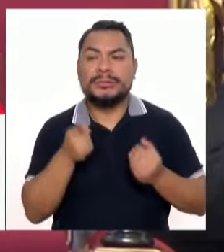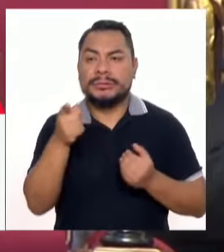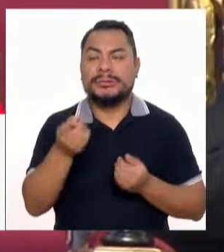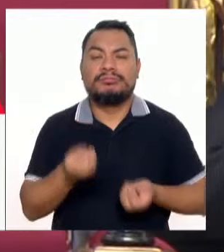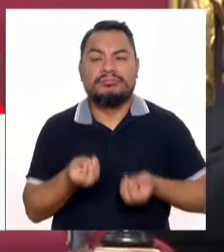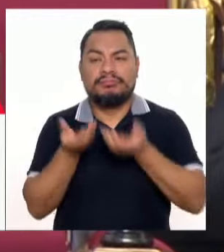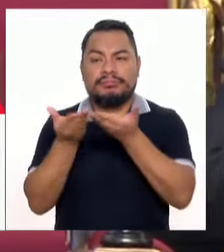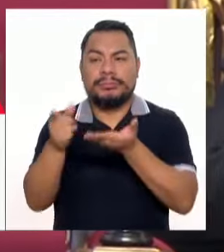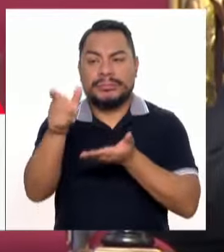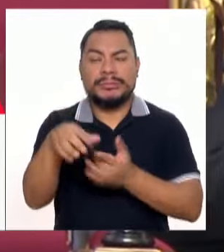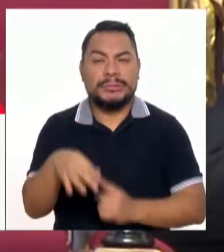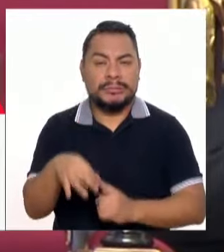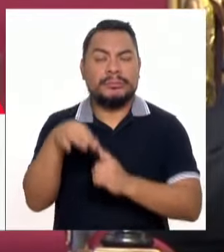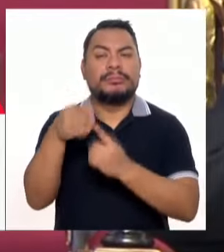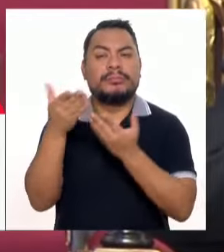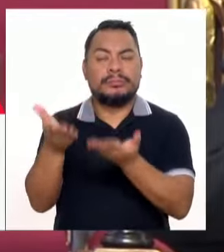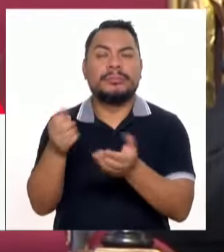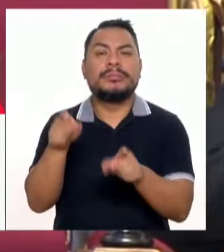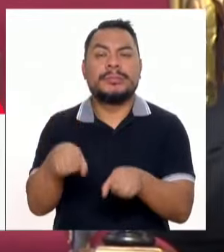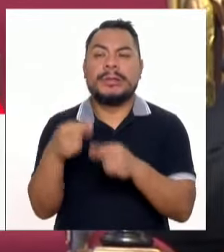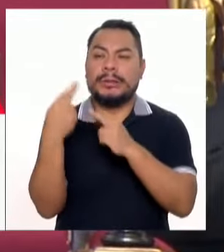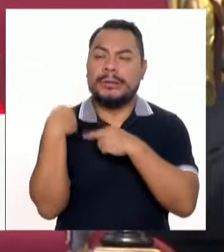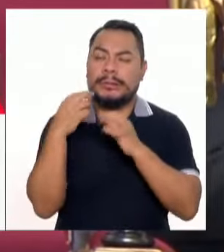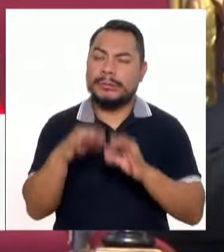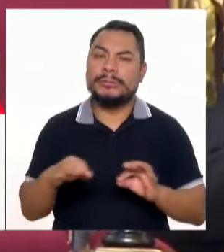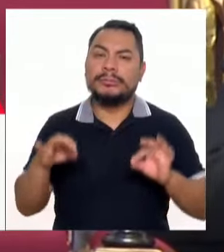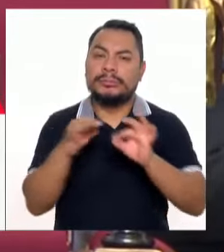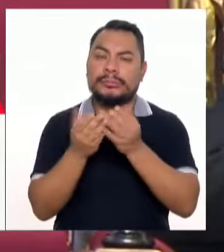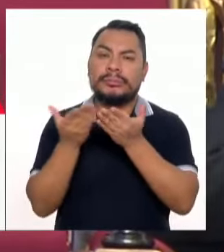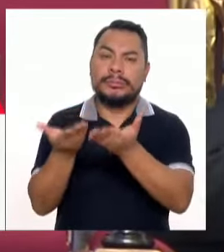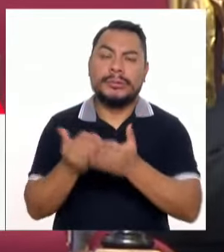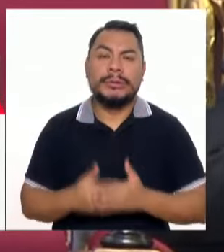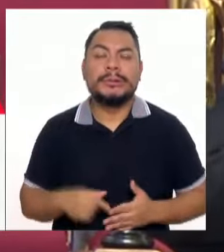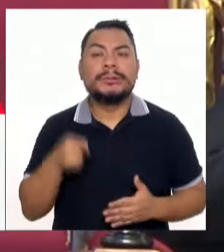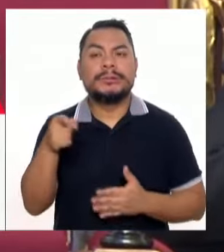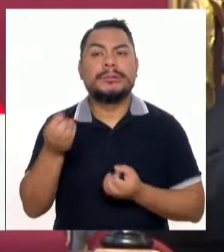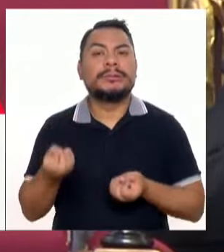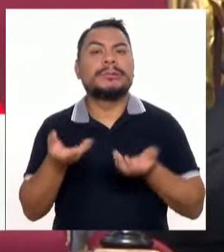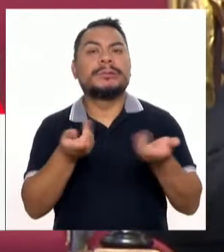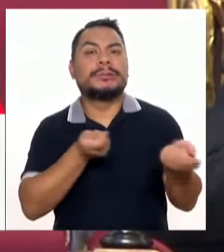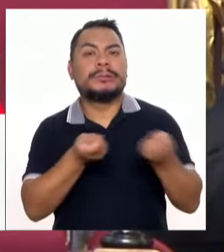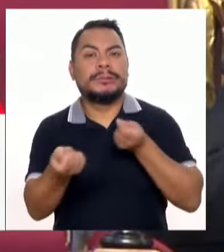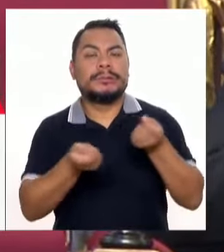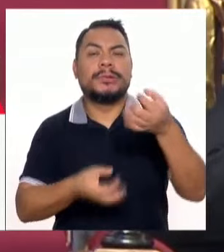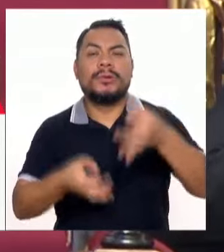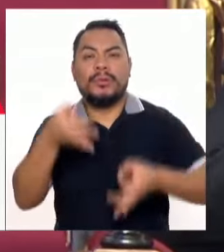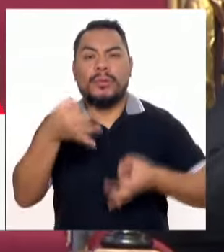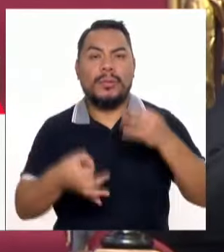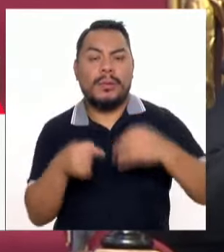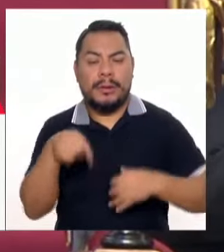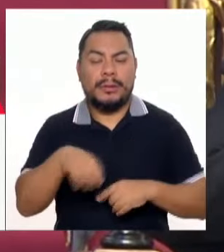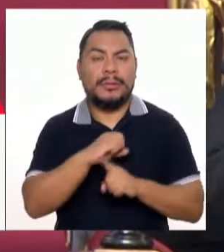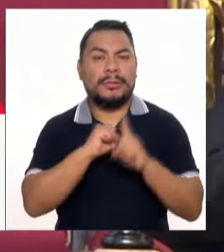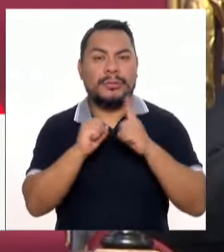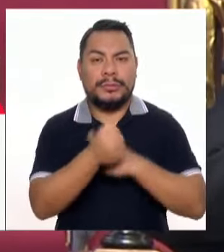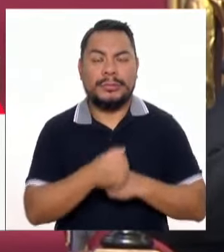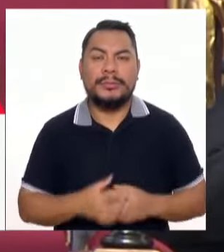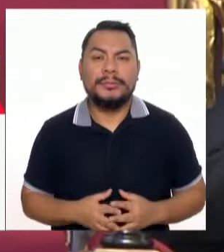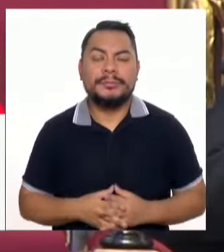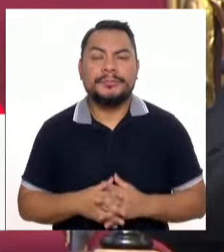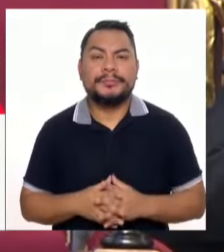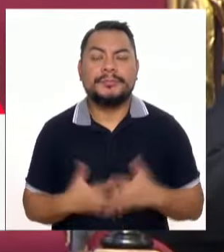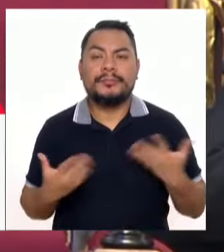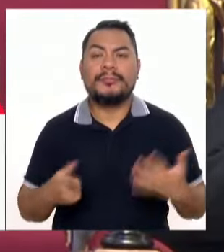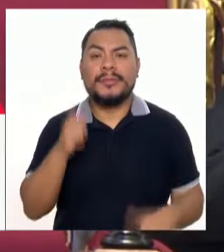asignado una exclusiva y sagrada misión, que es la de impartir justicia en nuestra sociedad.